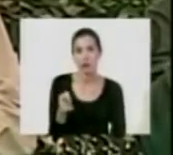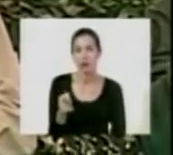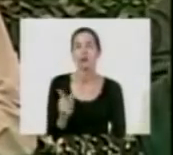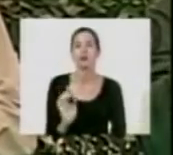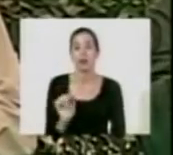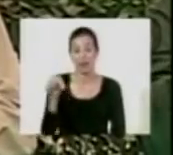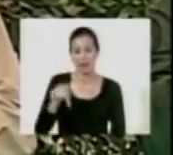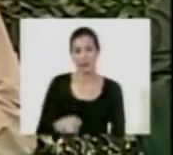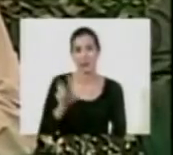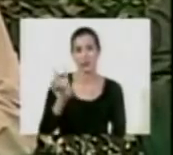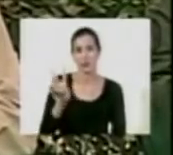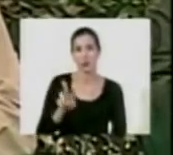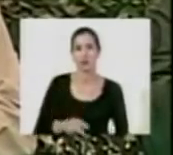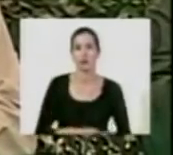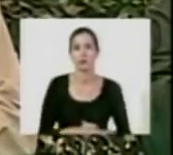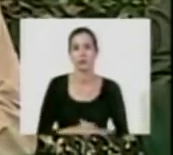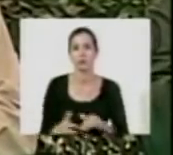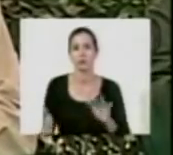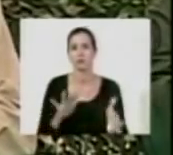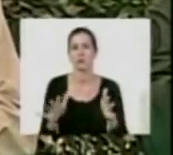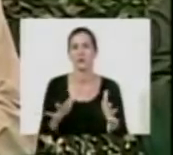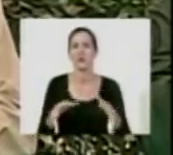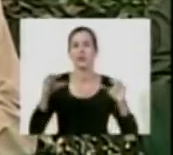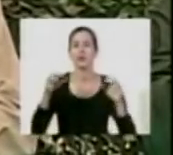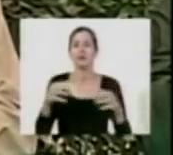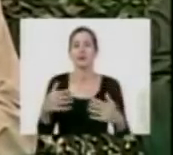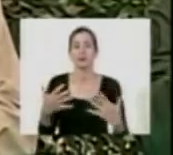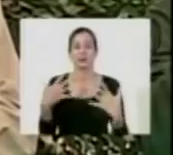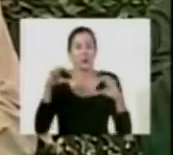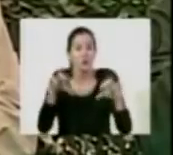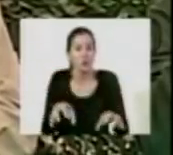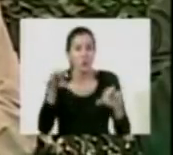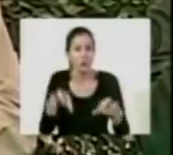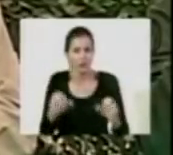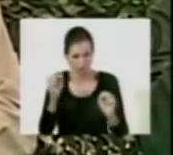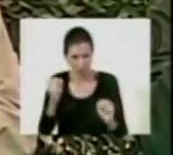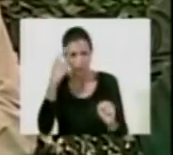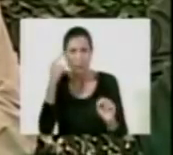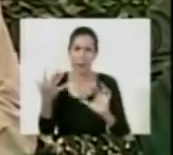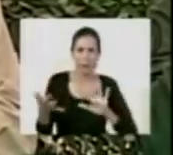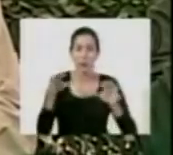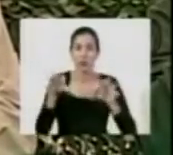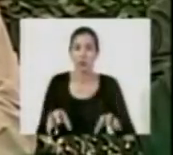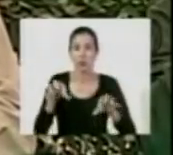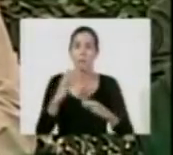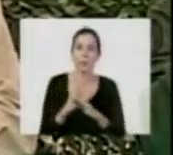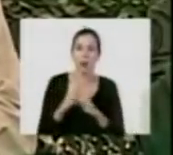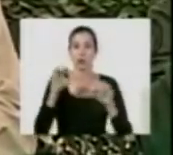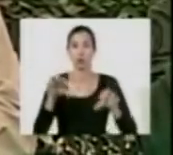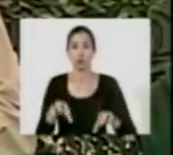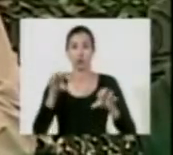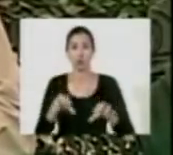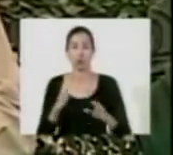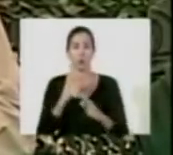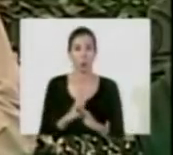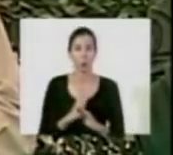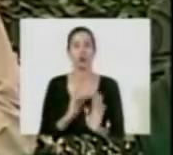Venezuela el fenómeno de la niña suave, llaman la niña suave, y hemos tenido lluvia en esta época que debería estar